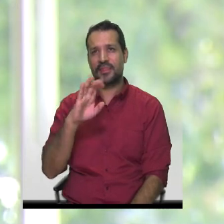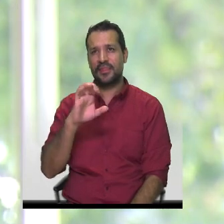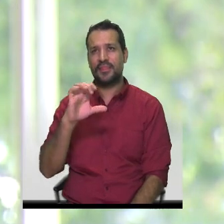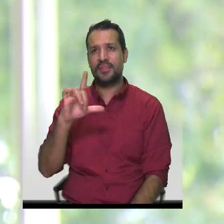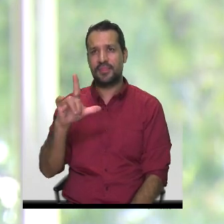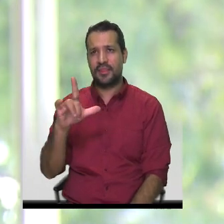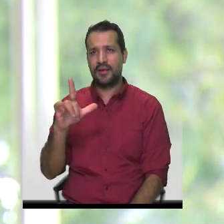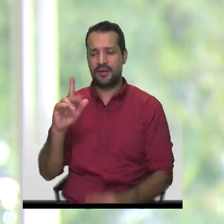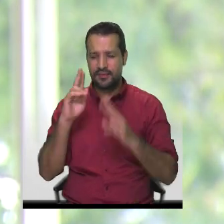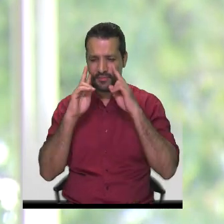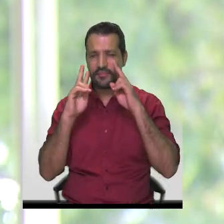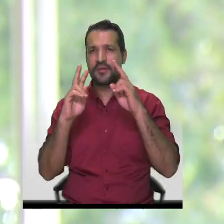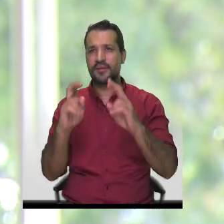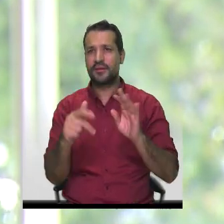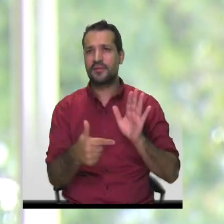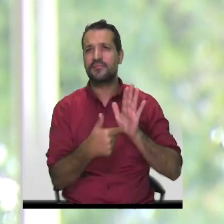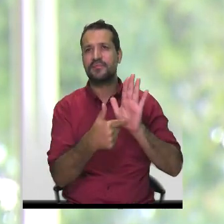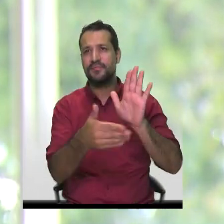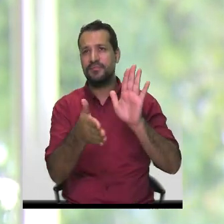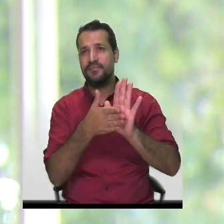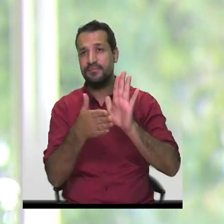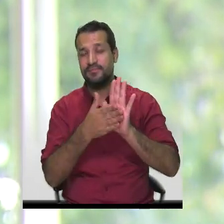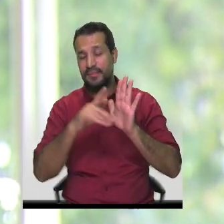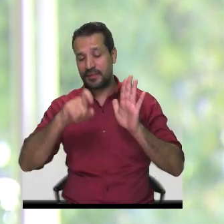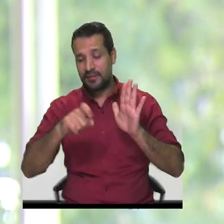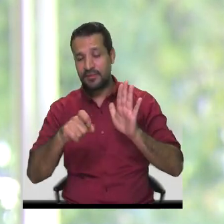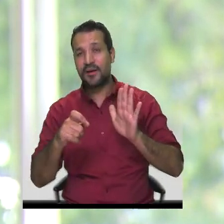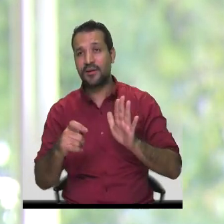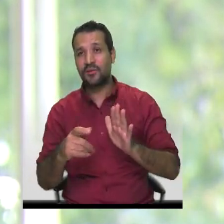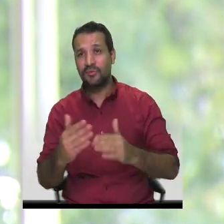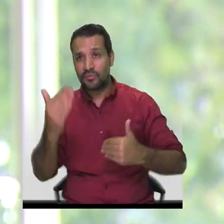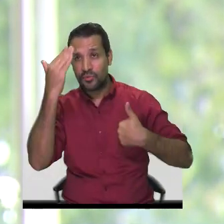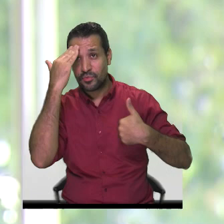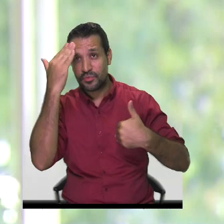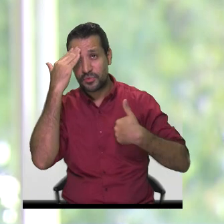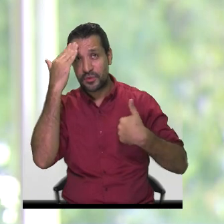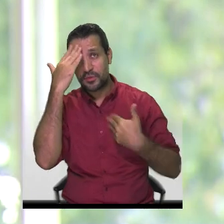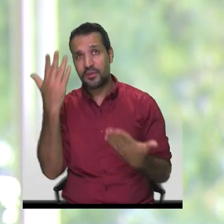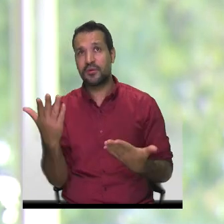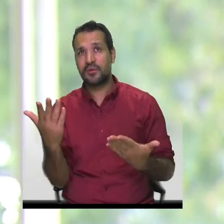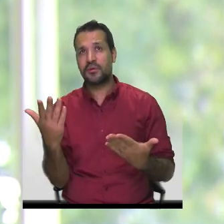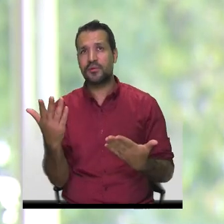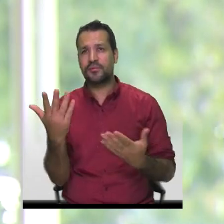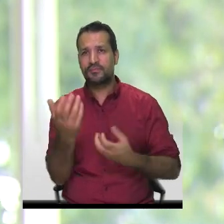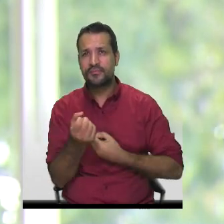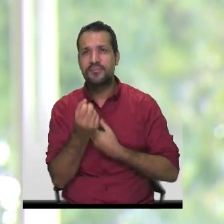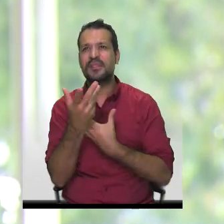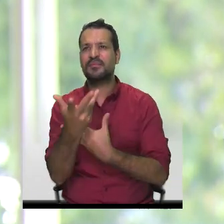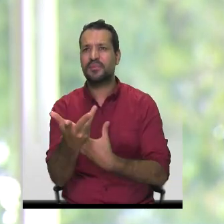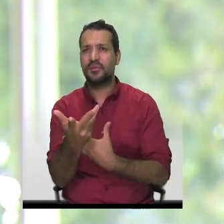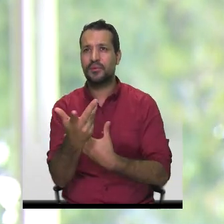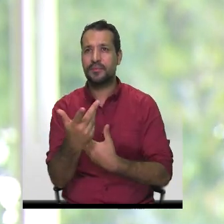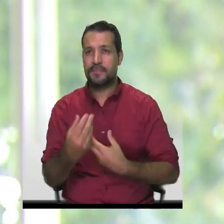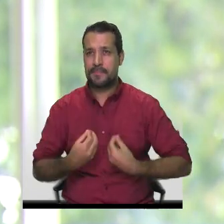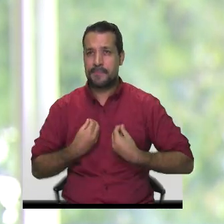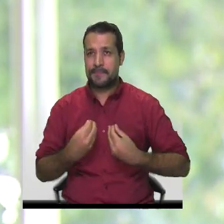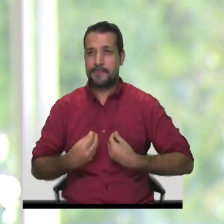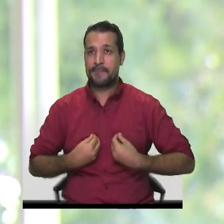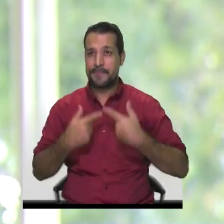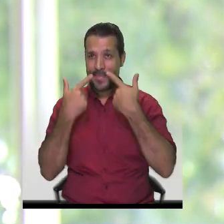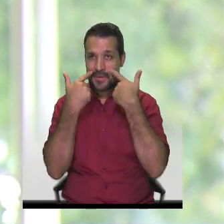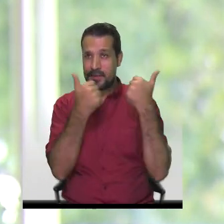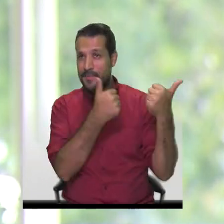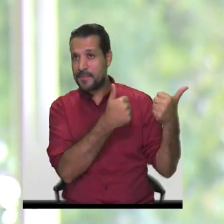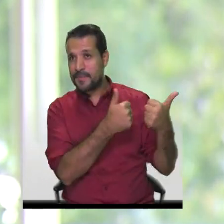esto. Y quiero cerrar diciendo que una expresión que no es uniforme tampoco, que es el buen vivir, que es de